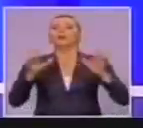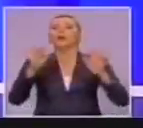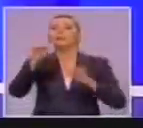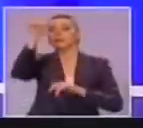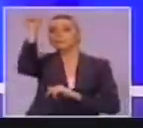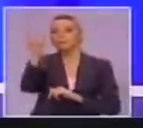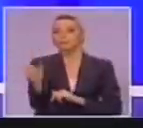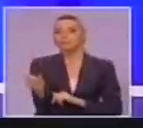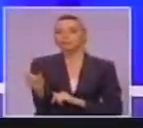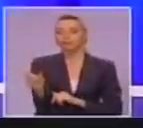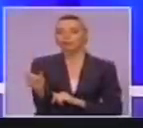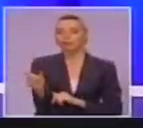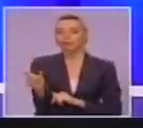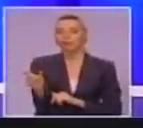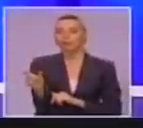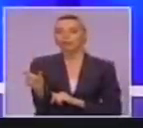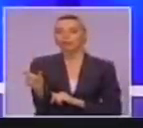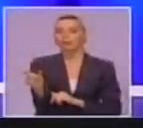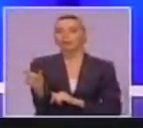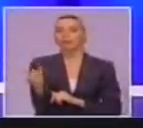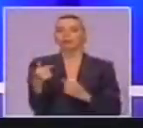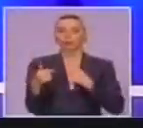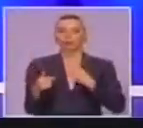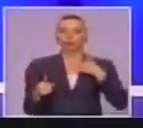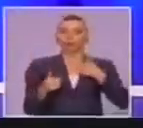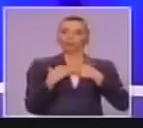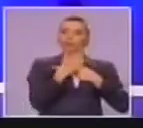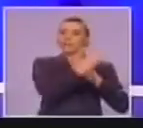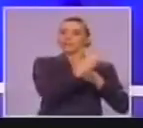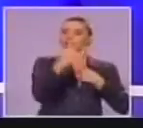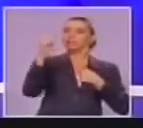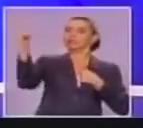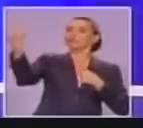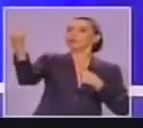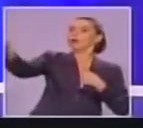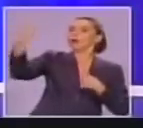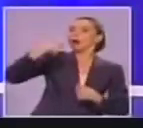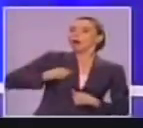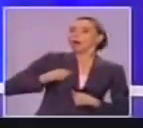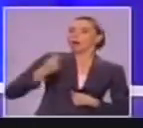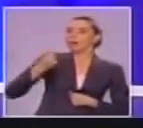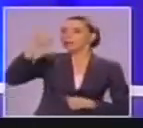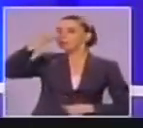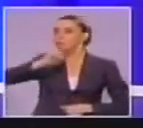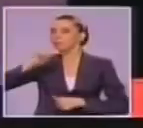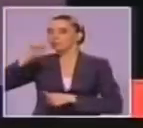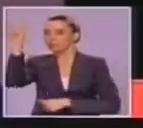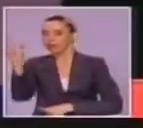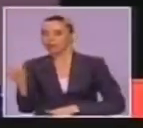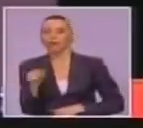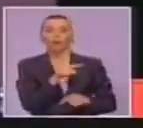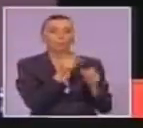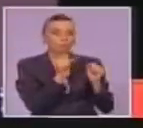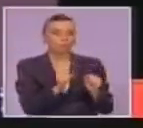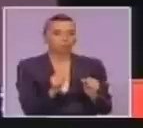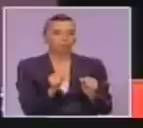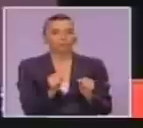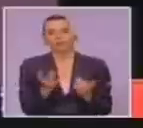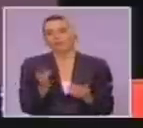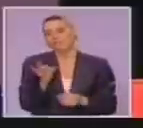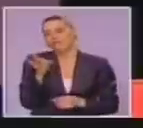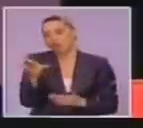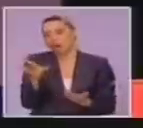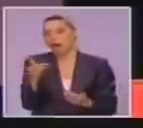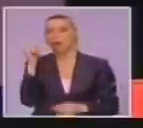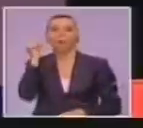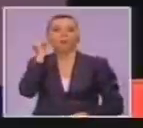persona, que es una autoridad electa, que pueda recibir recursos del sector privado. Ahora, eso se puede violar. De hecho, vimos un